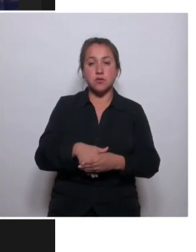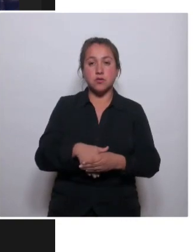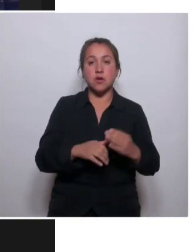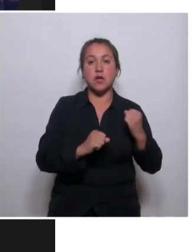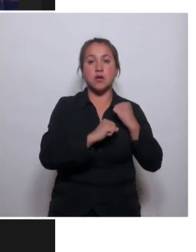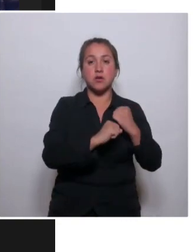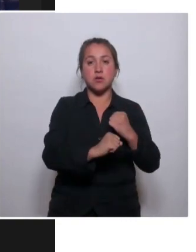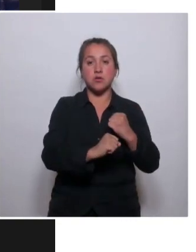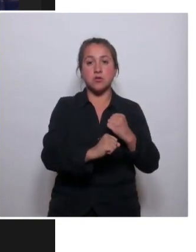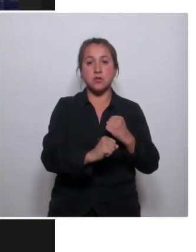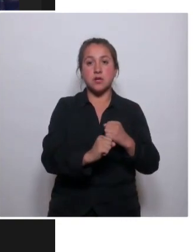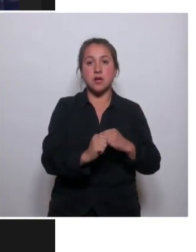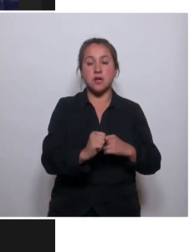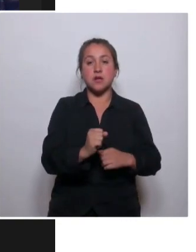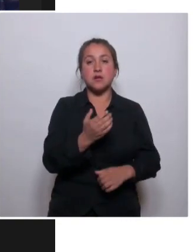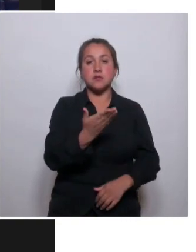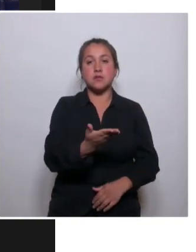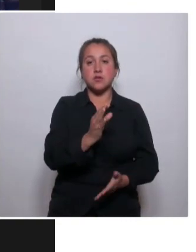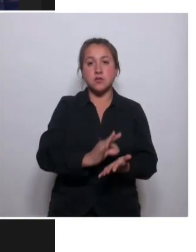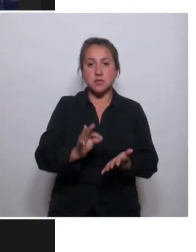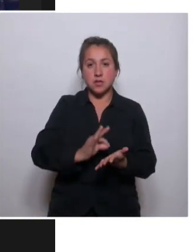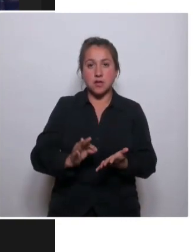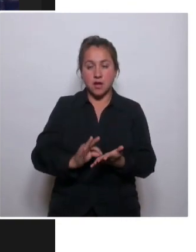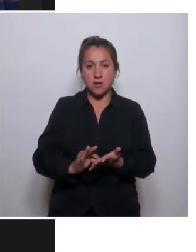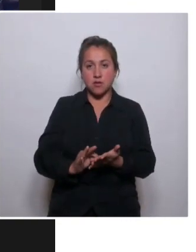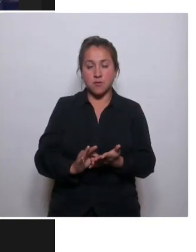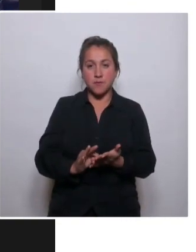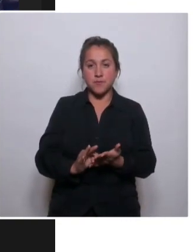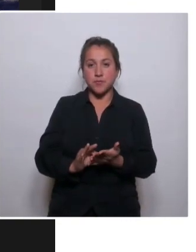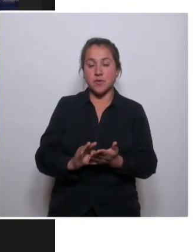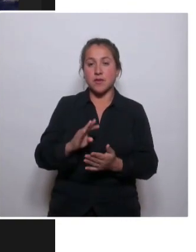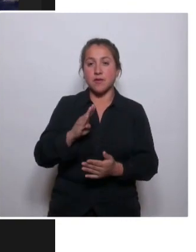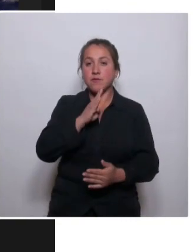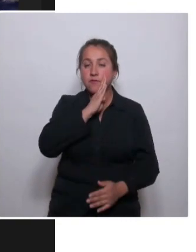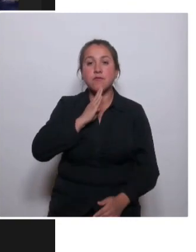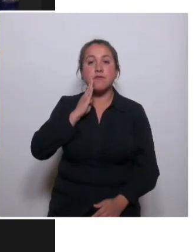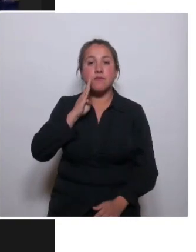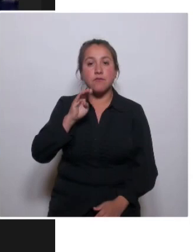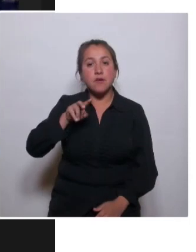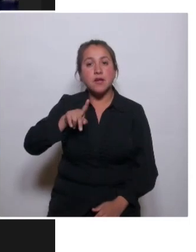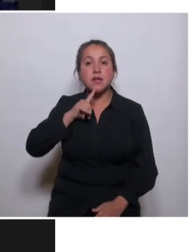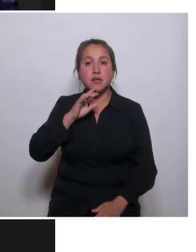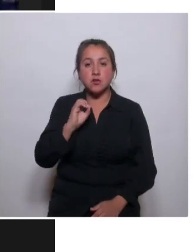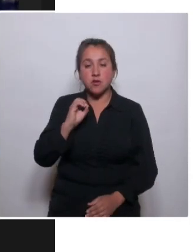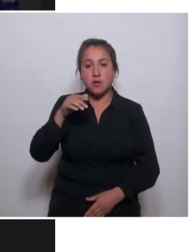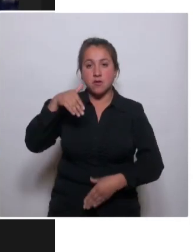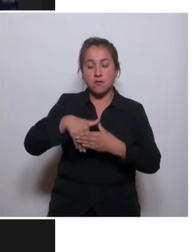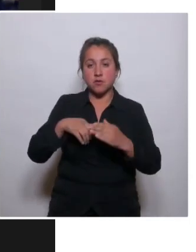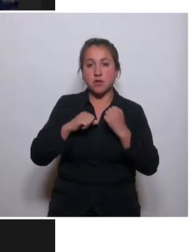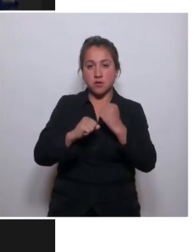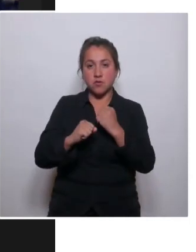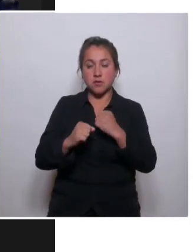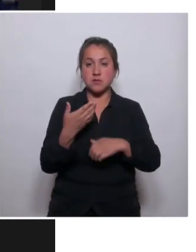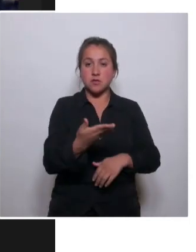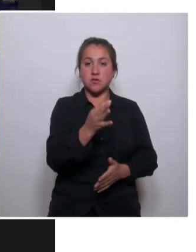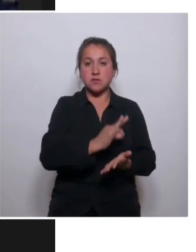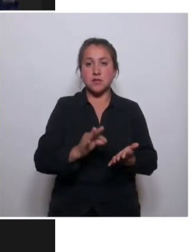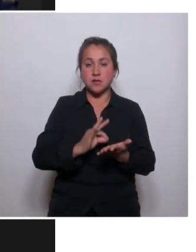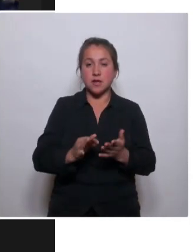En contra, señor secretario. Convencional Benito Baranda. En contra, señor secretario.